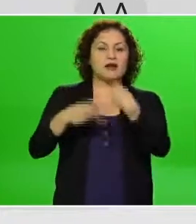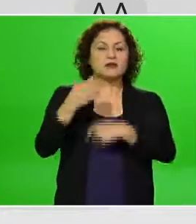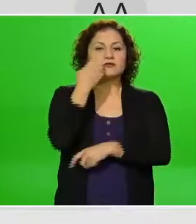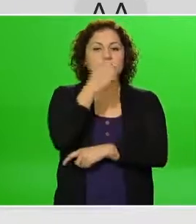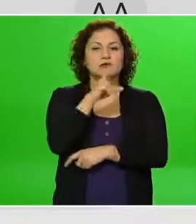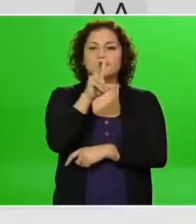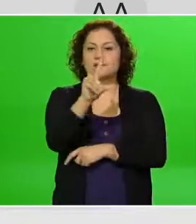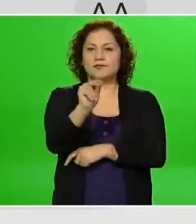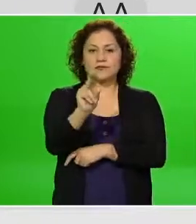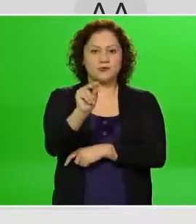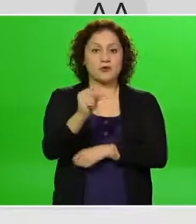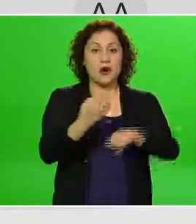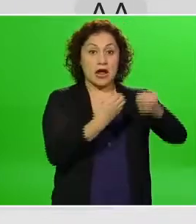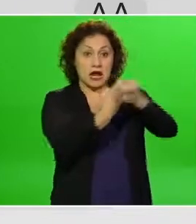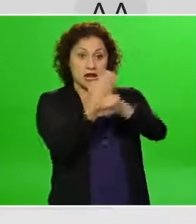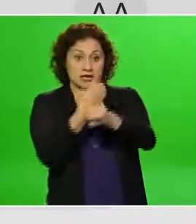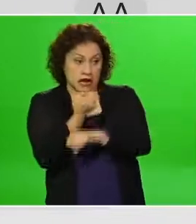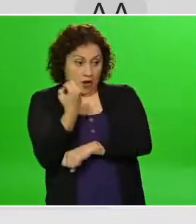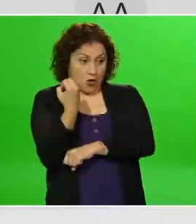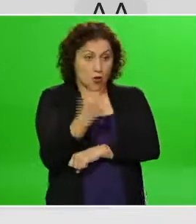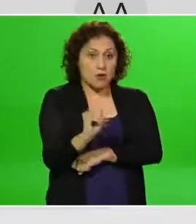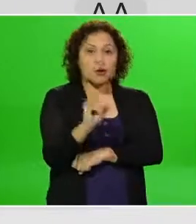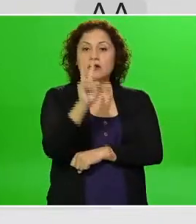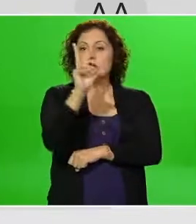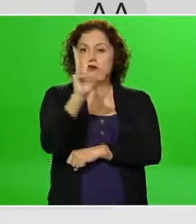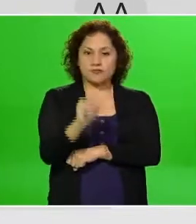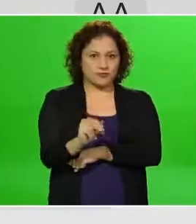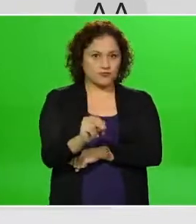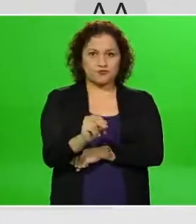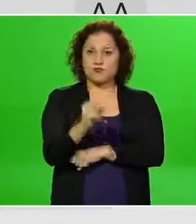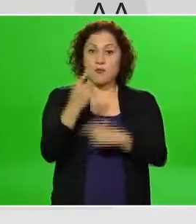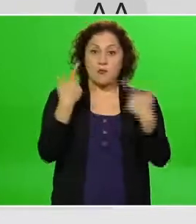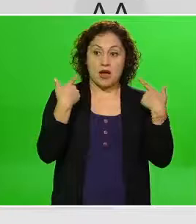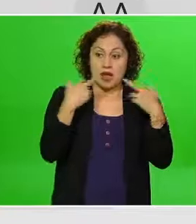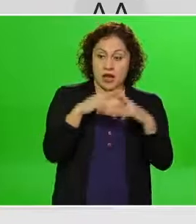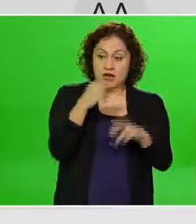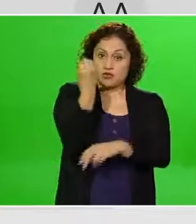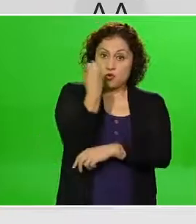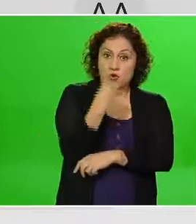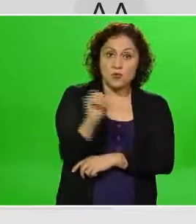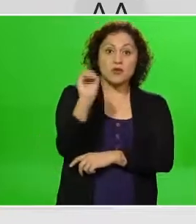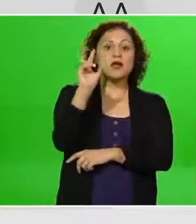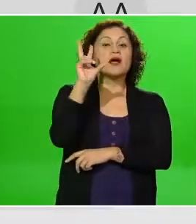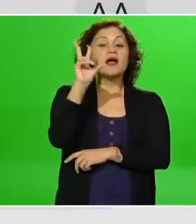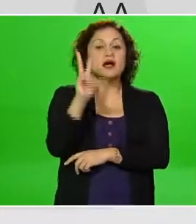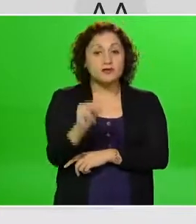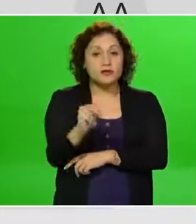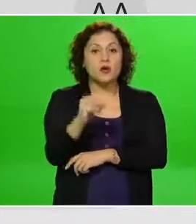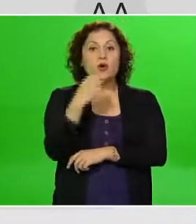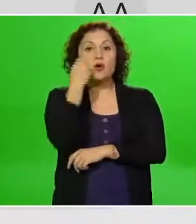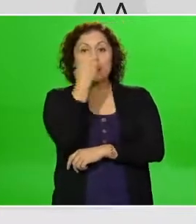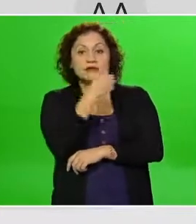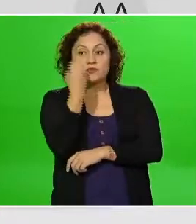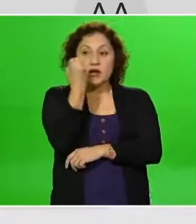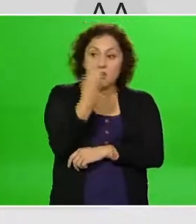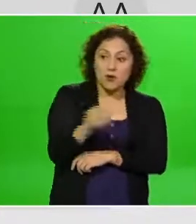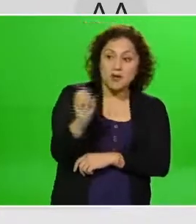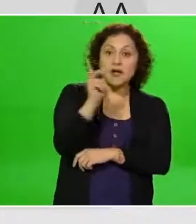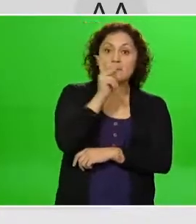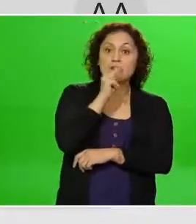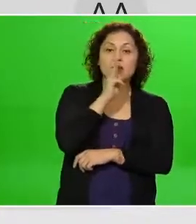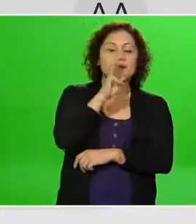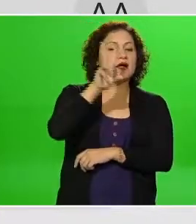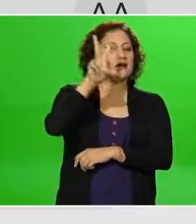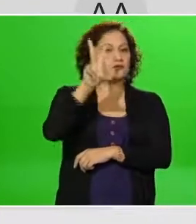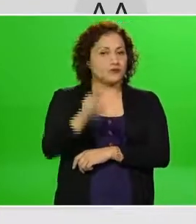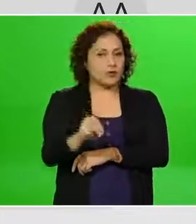federativa tampoco obliga a sus maestros, ni los planteles escolares obligan a los padres de